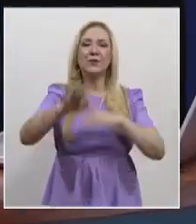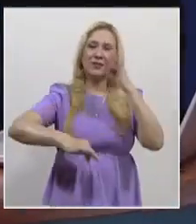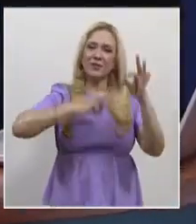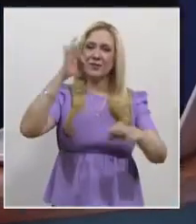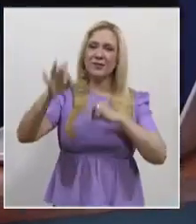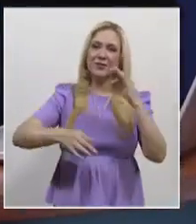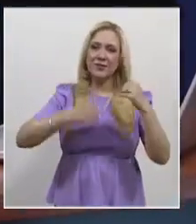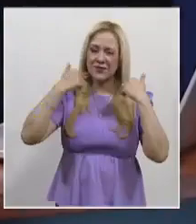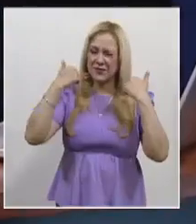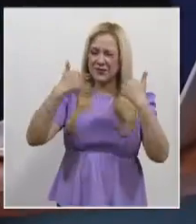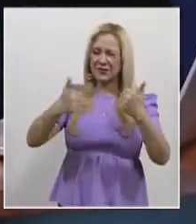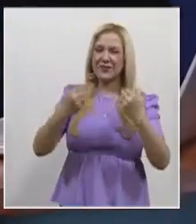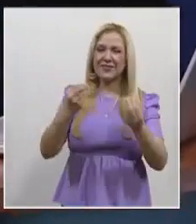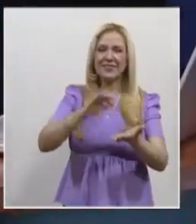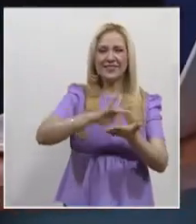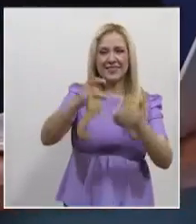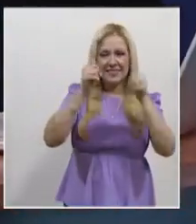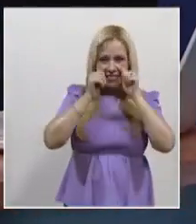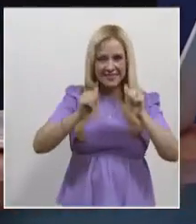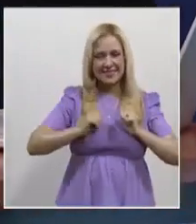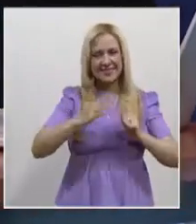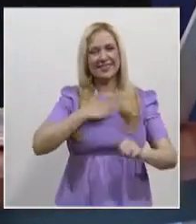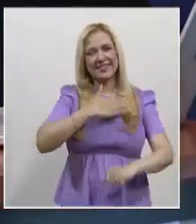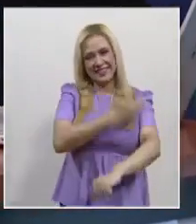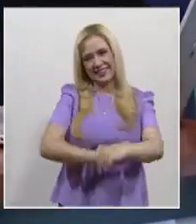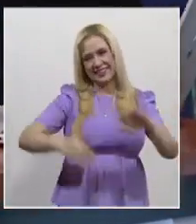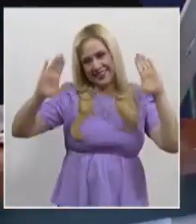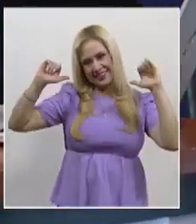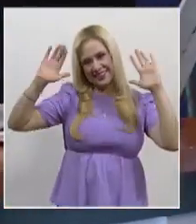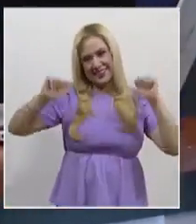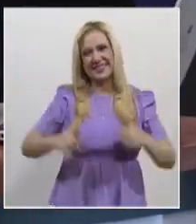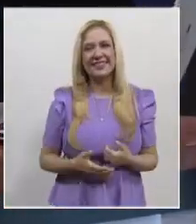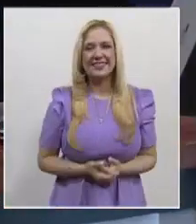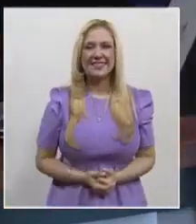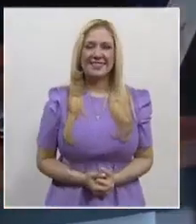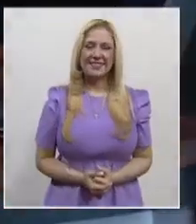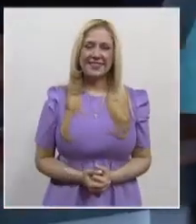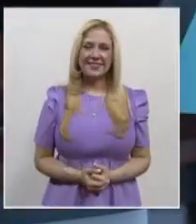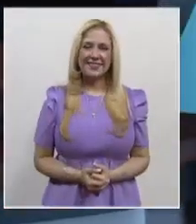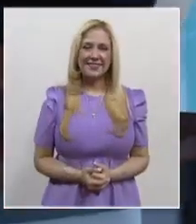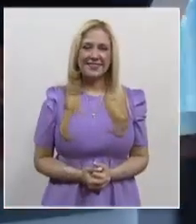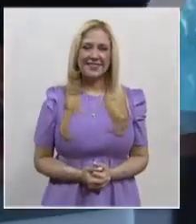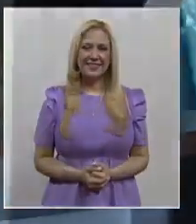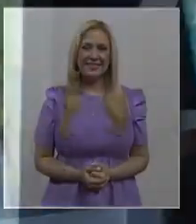noticiario nocturno. Muchas gracias. Muy buenas tardes.